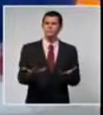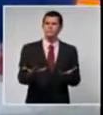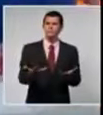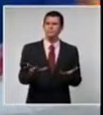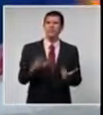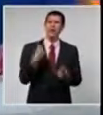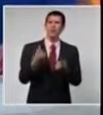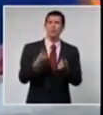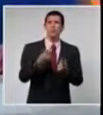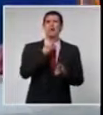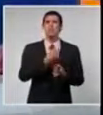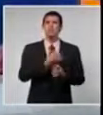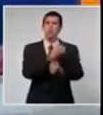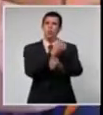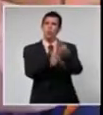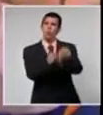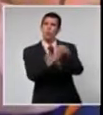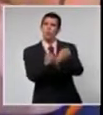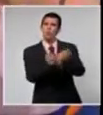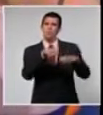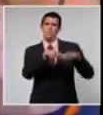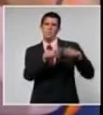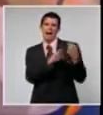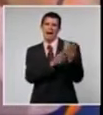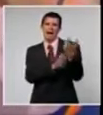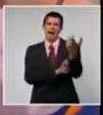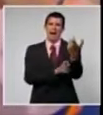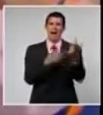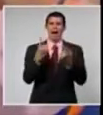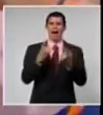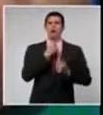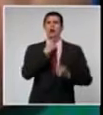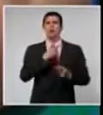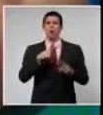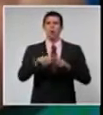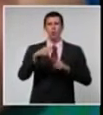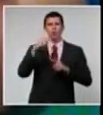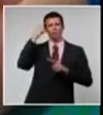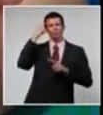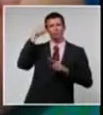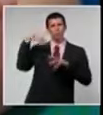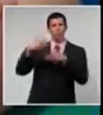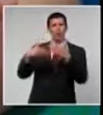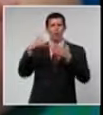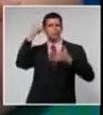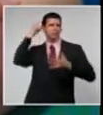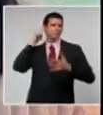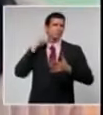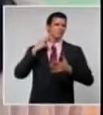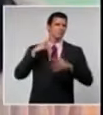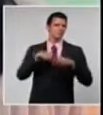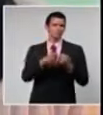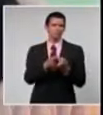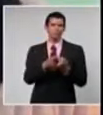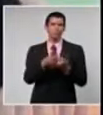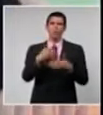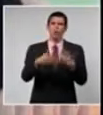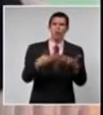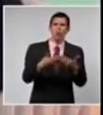fracturas, las afecciones raquimedulares, los accidentes vasculares encefálicos y otras patologías que por la evaluación del